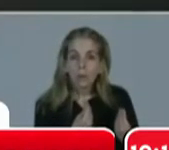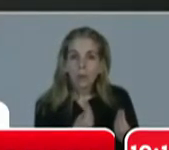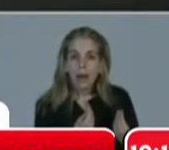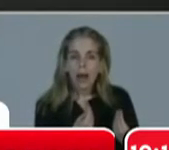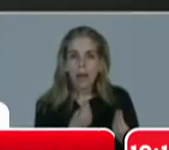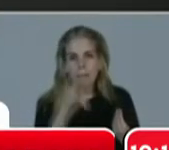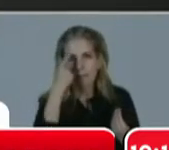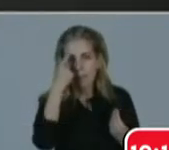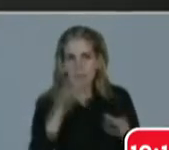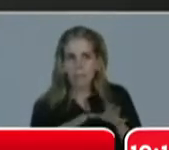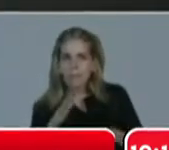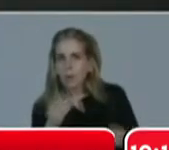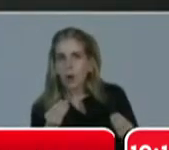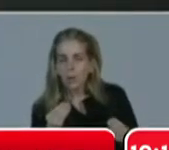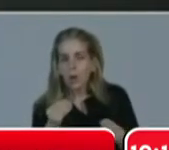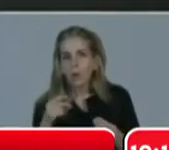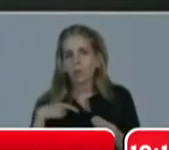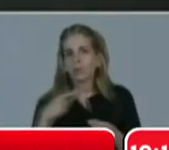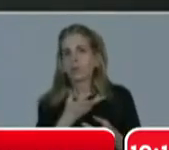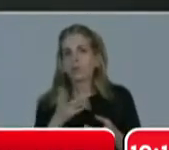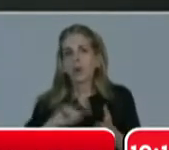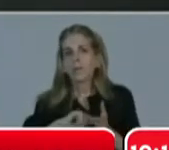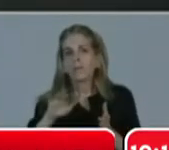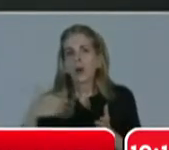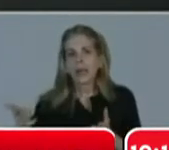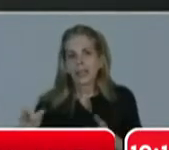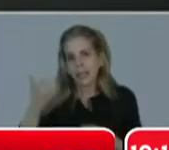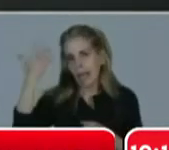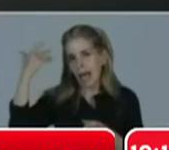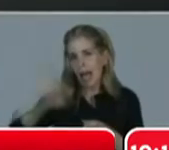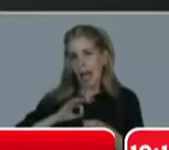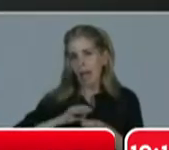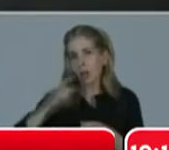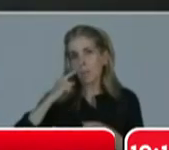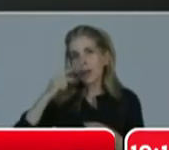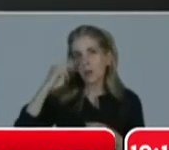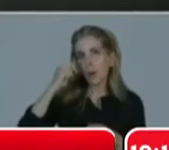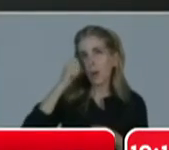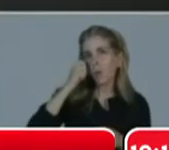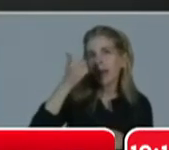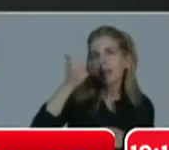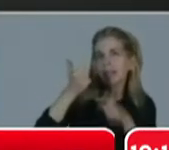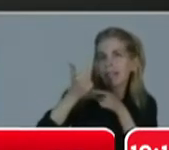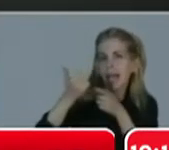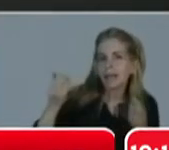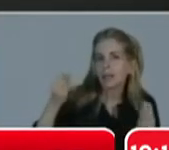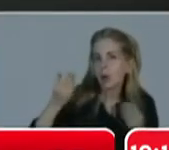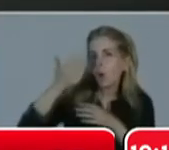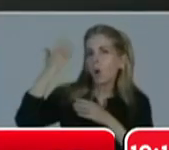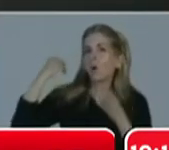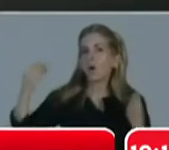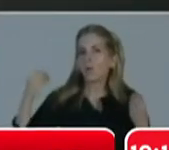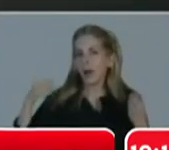él, mientras fue ministro, congelaron el fondo del conurbano. Lo congelaron porque lo